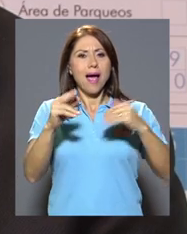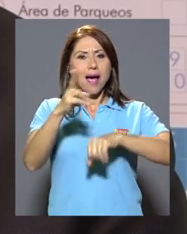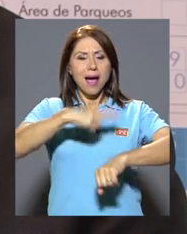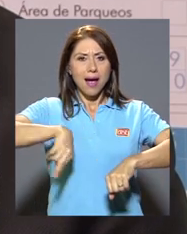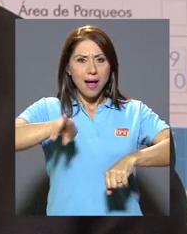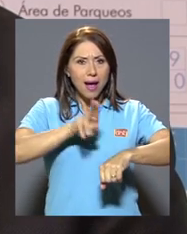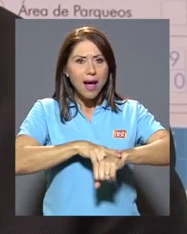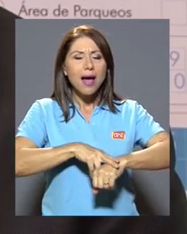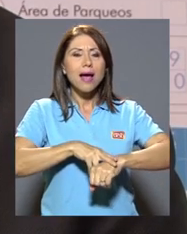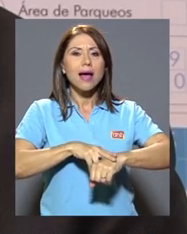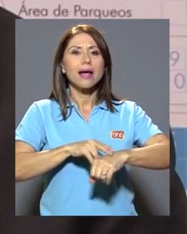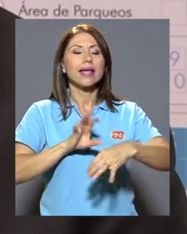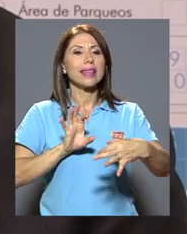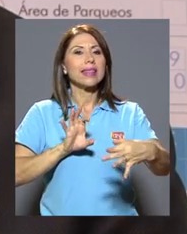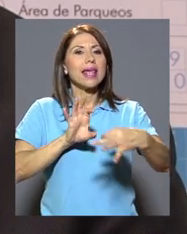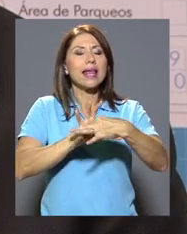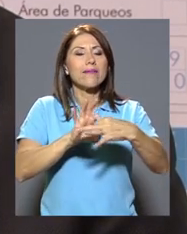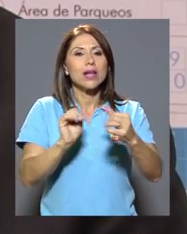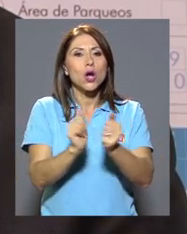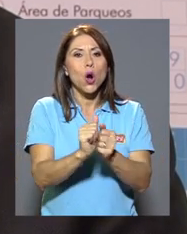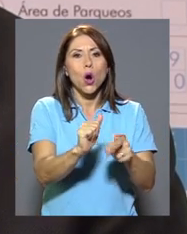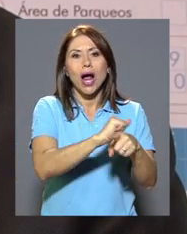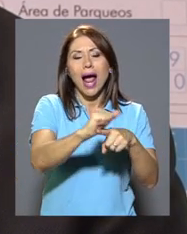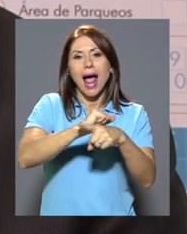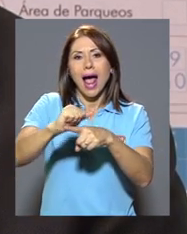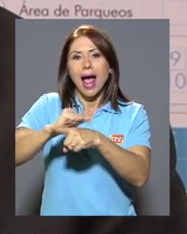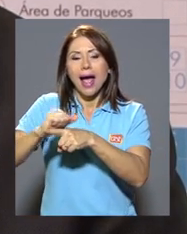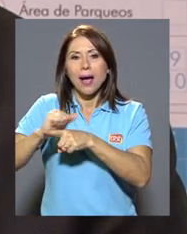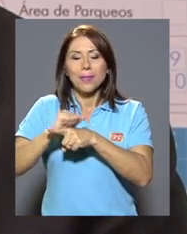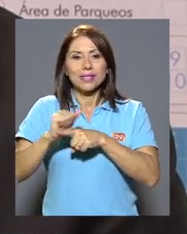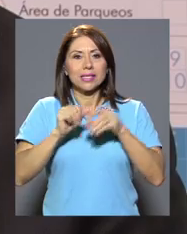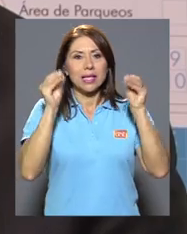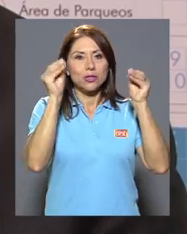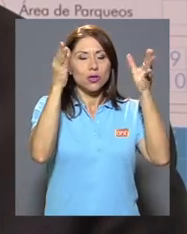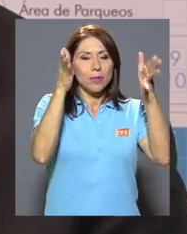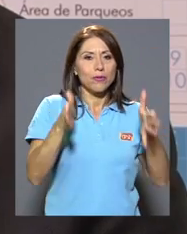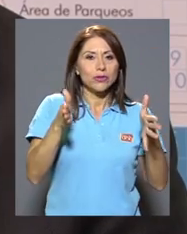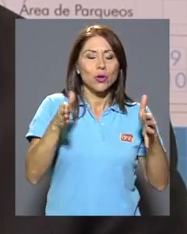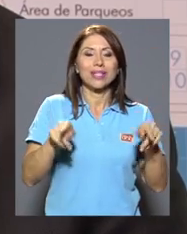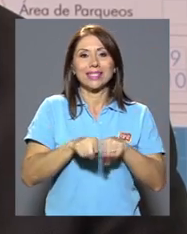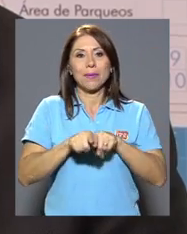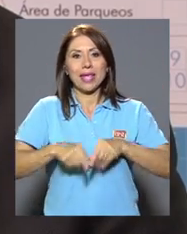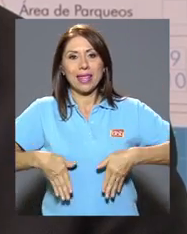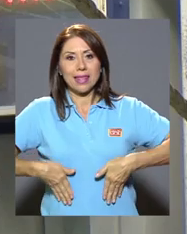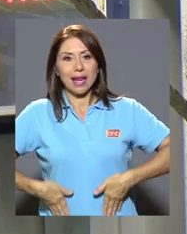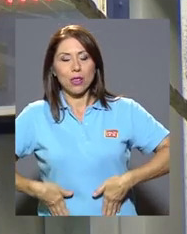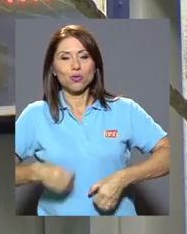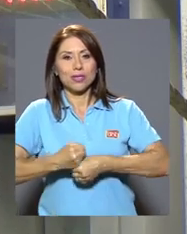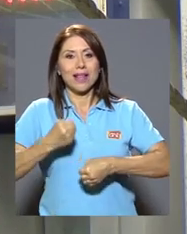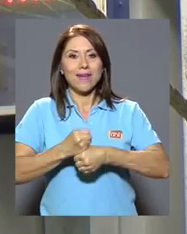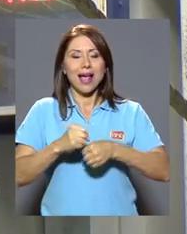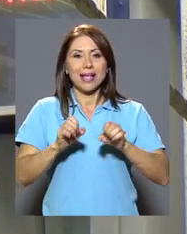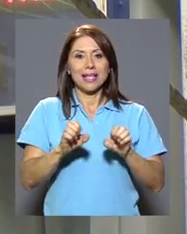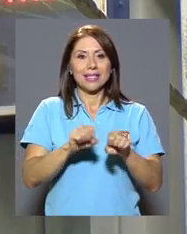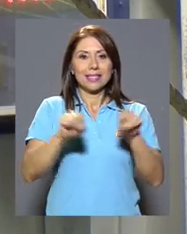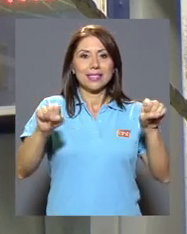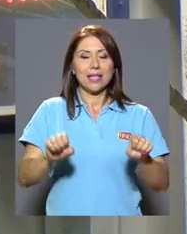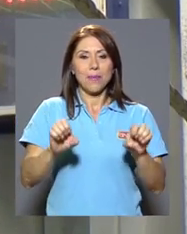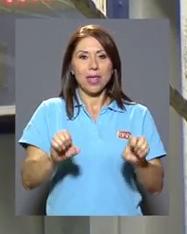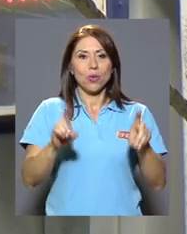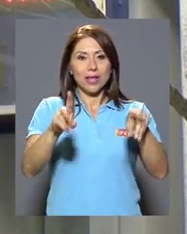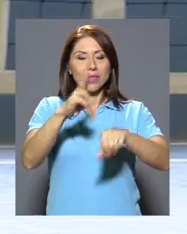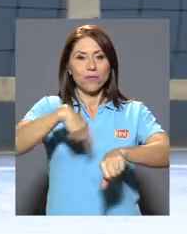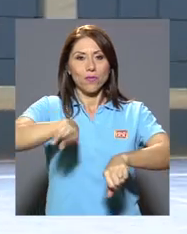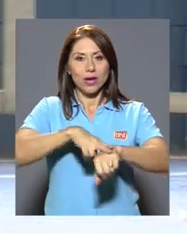con la capacitación de profesores y entrenadores que trabajan en el sistema educativo nacional.